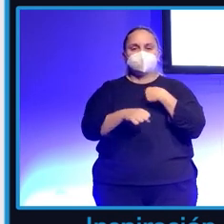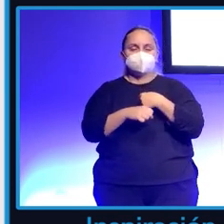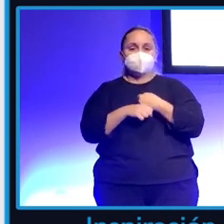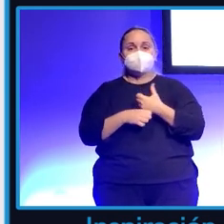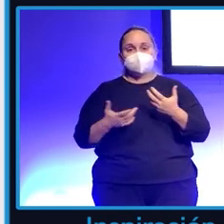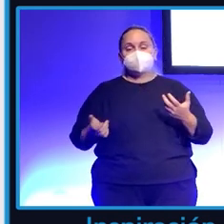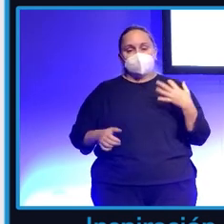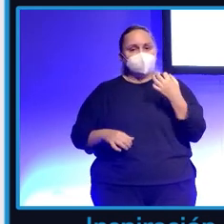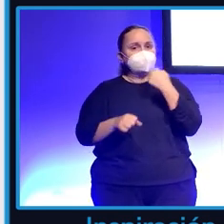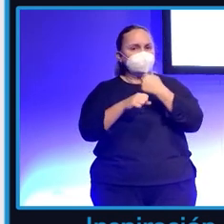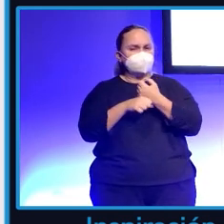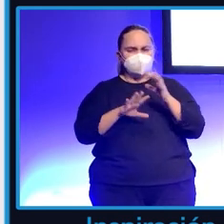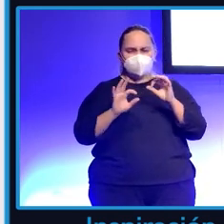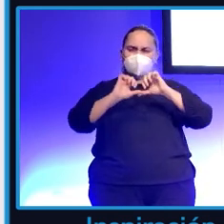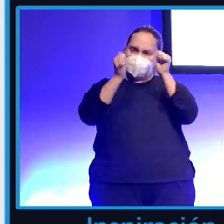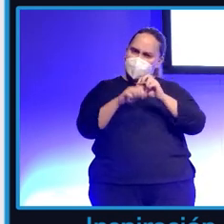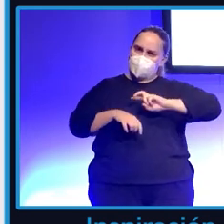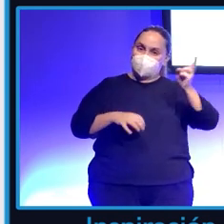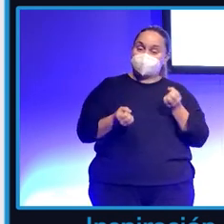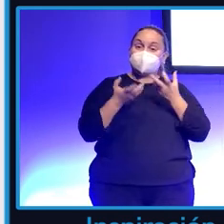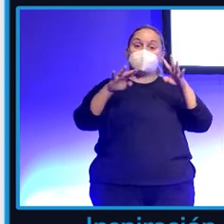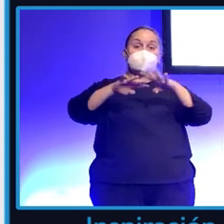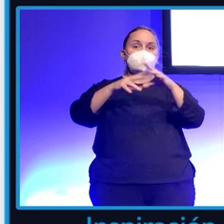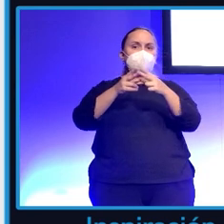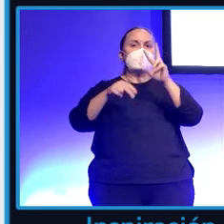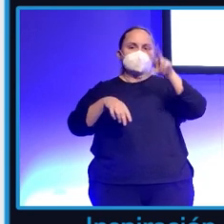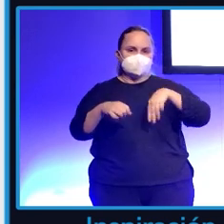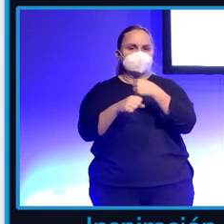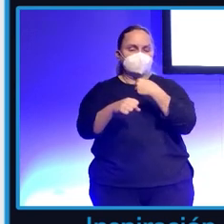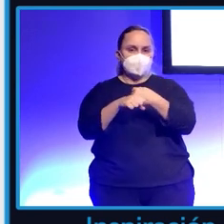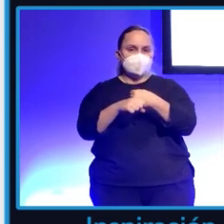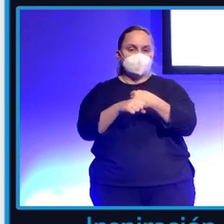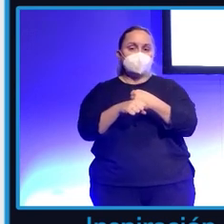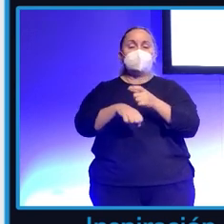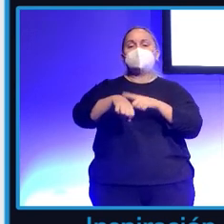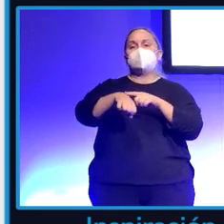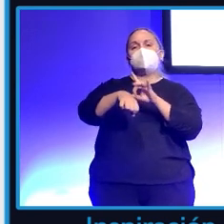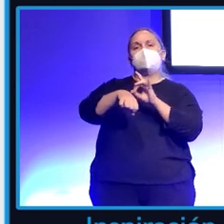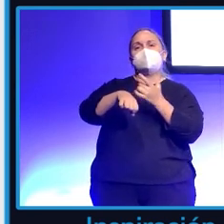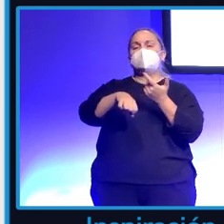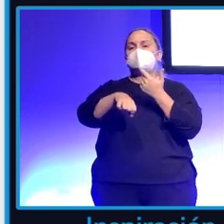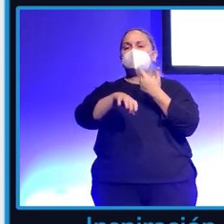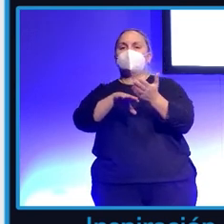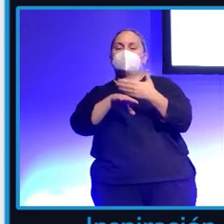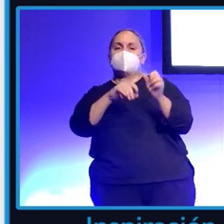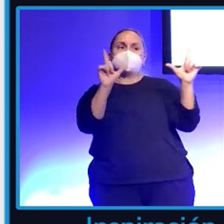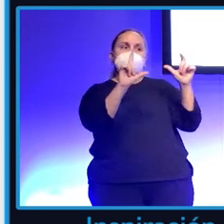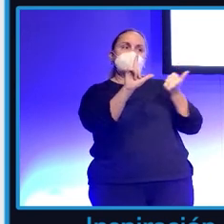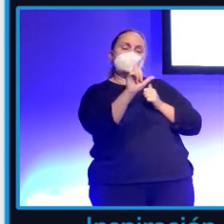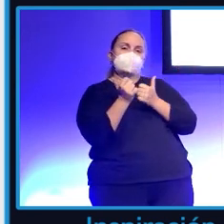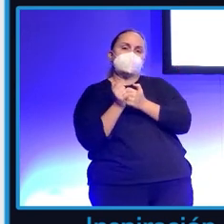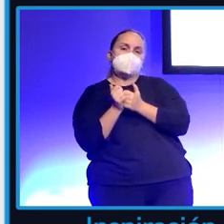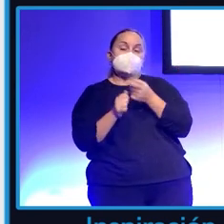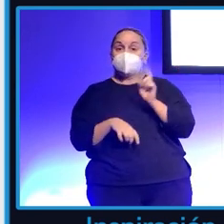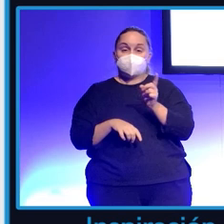Hay que trabajar, pero os lo voy a decir de otra manera. Las redes sociales son un trabajo. O sea, es decir, no es en el rato libre que me sobra, cuando veo la tele, me pongo un rato.